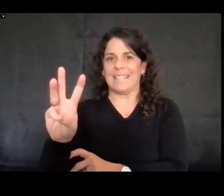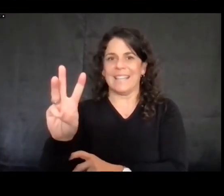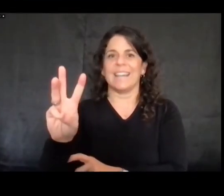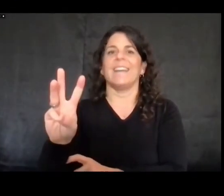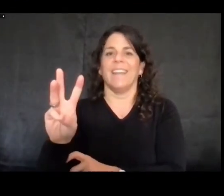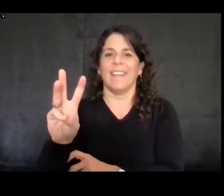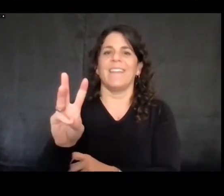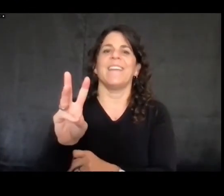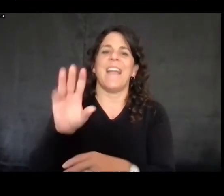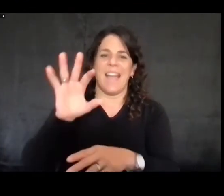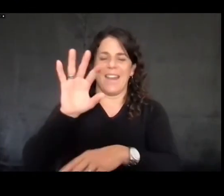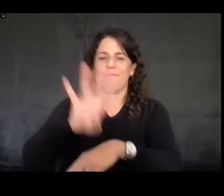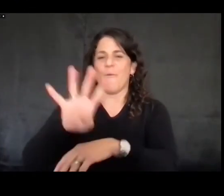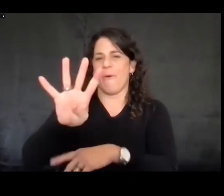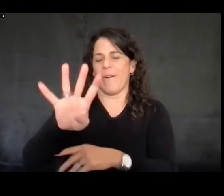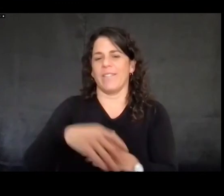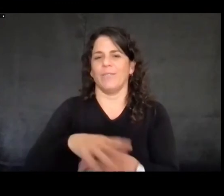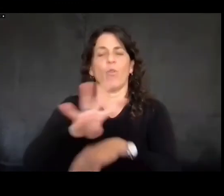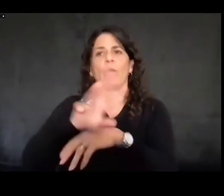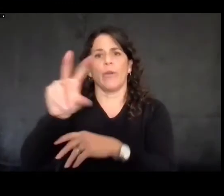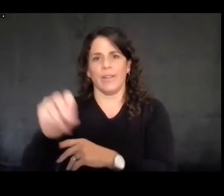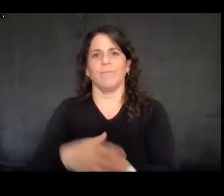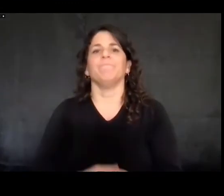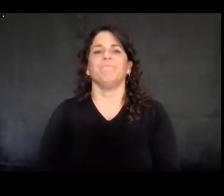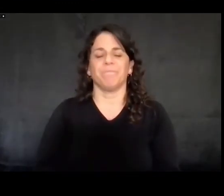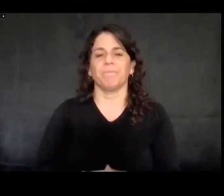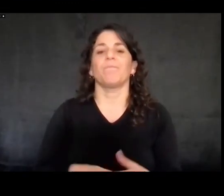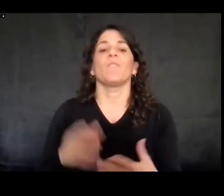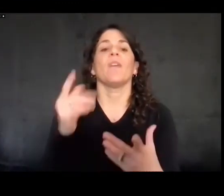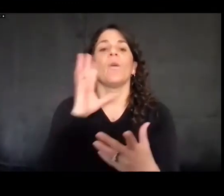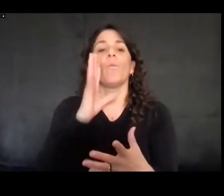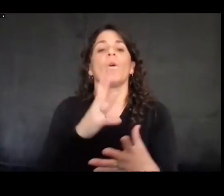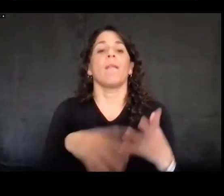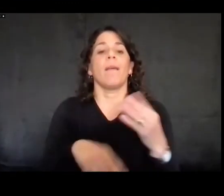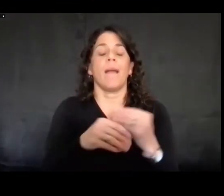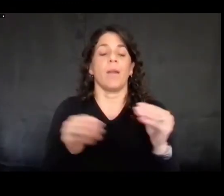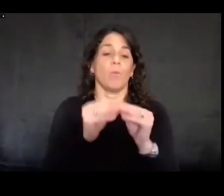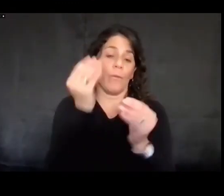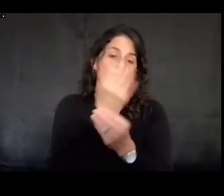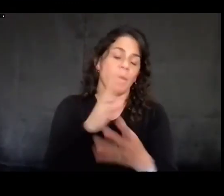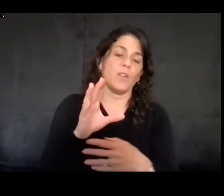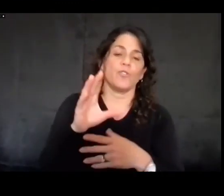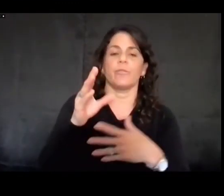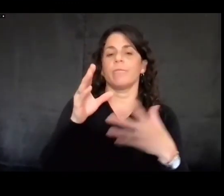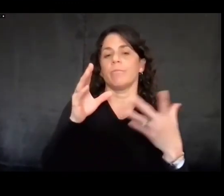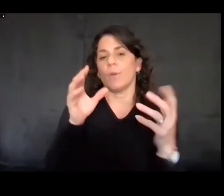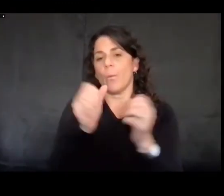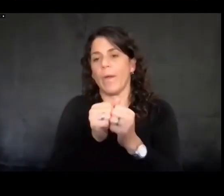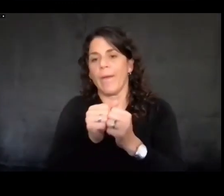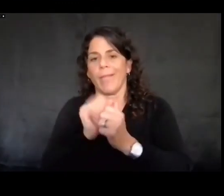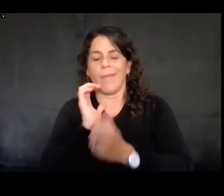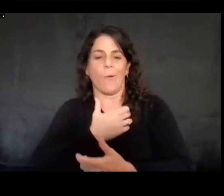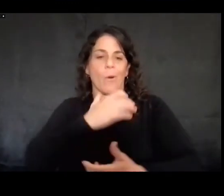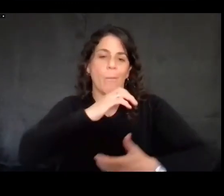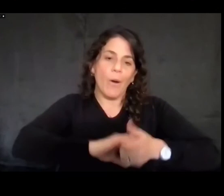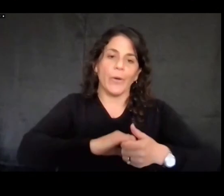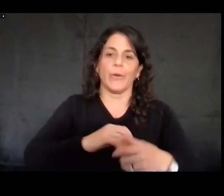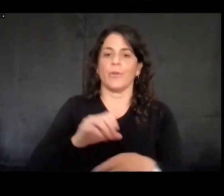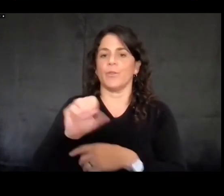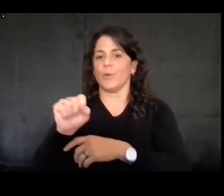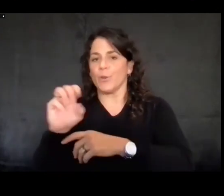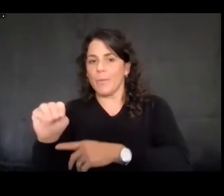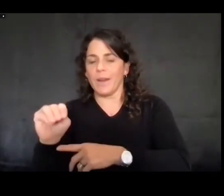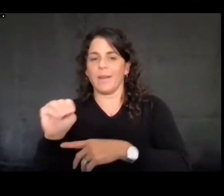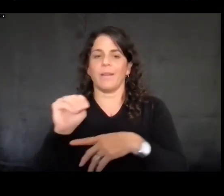tanto vamos a continuar manteniendo información con los medios de sociales con los socios